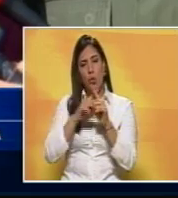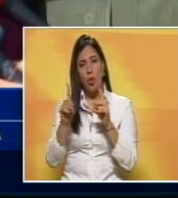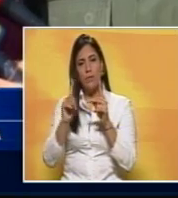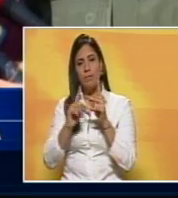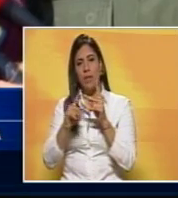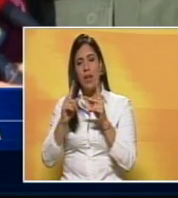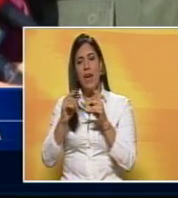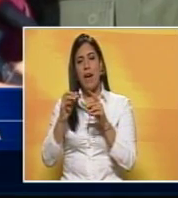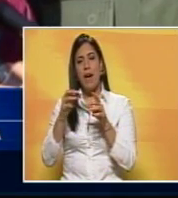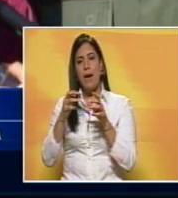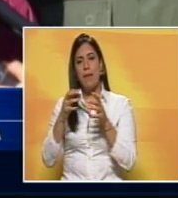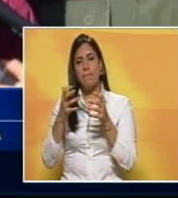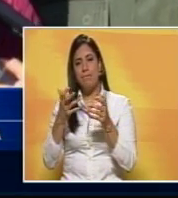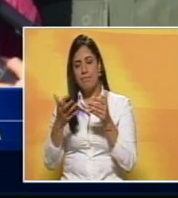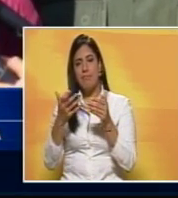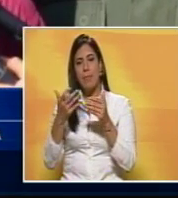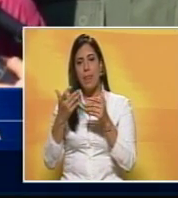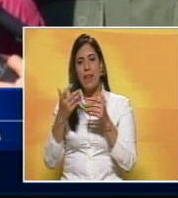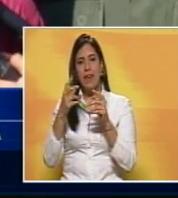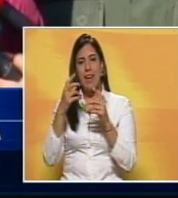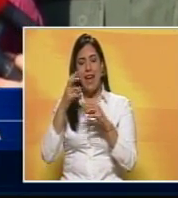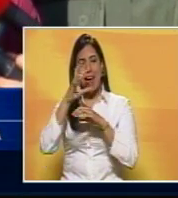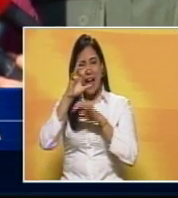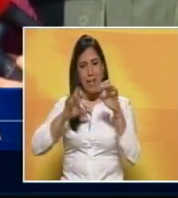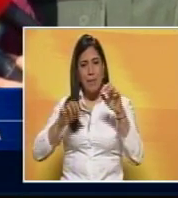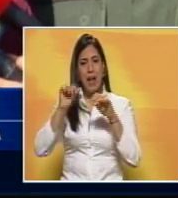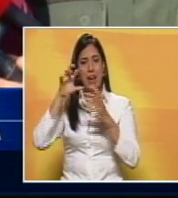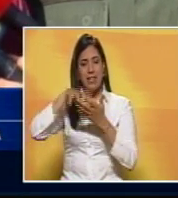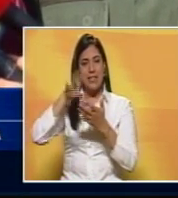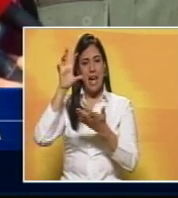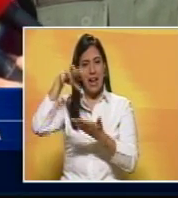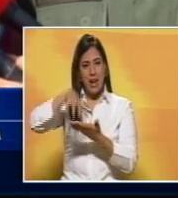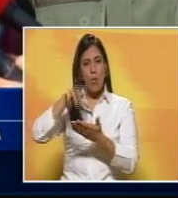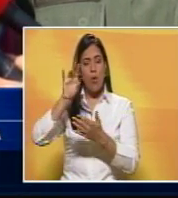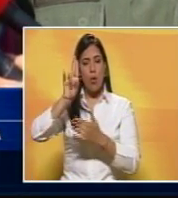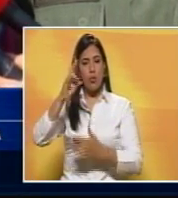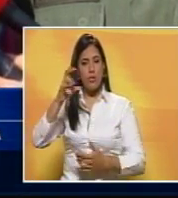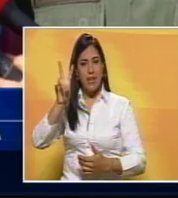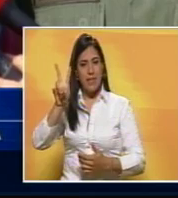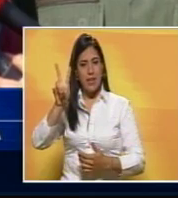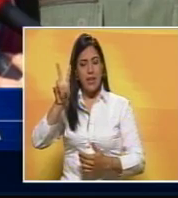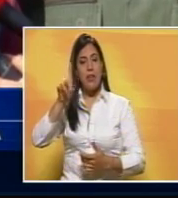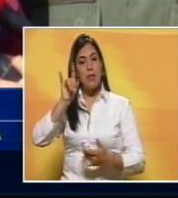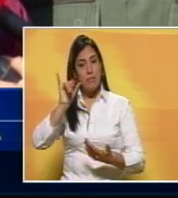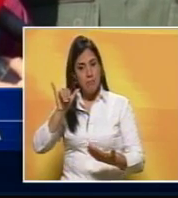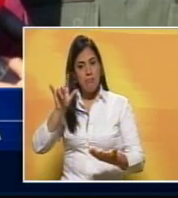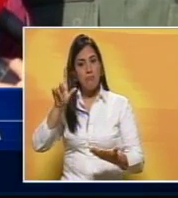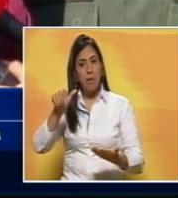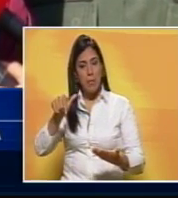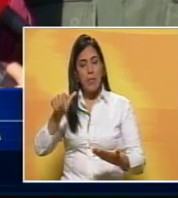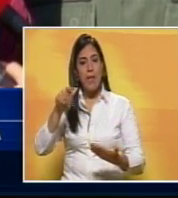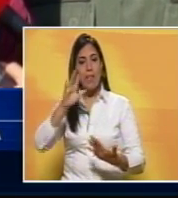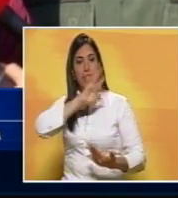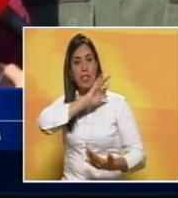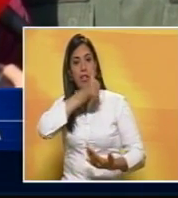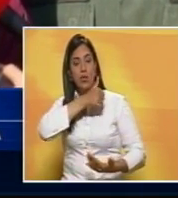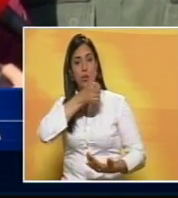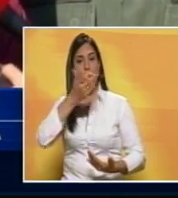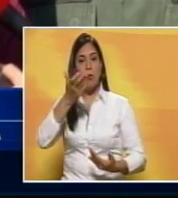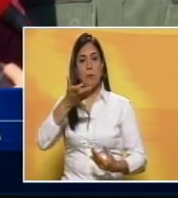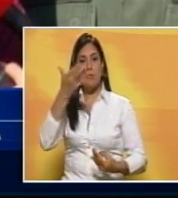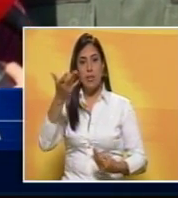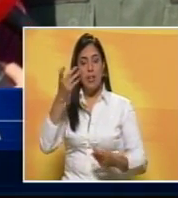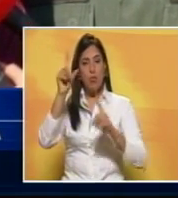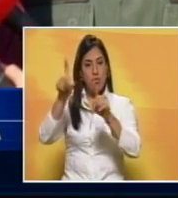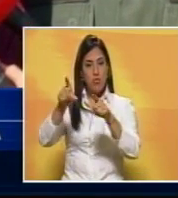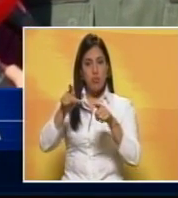la Facultad de Veterinaria de aquí del estado de Aragua, de la Universidad Central de Venezuela, y el decano de la Facultad